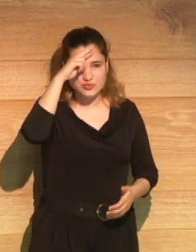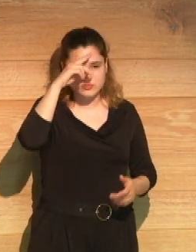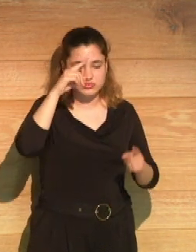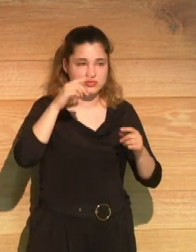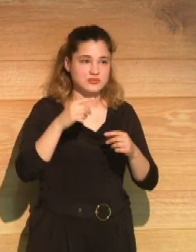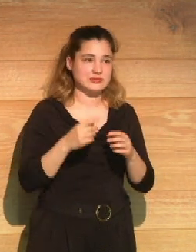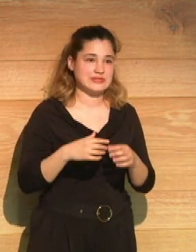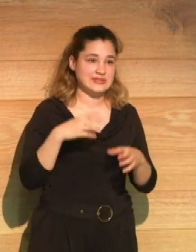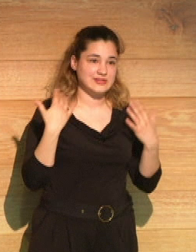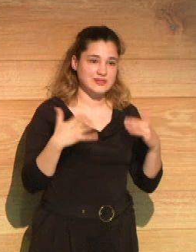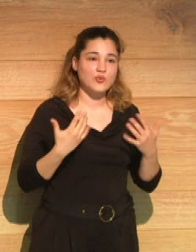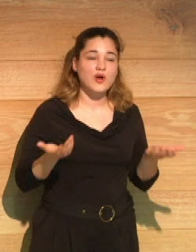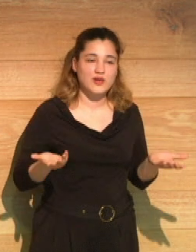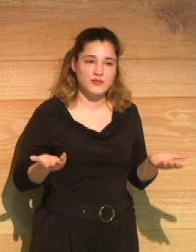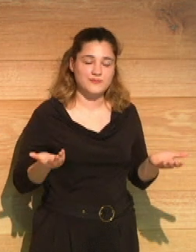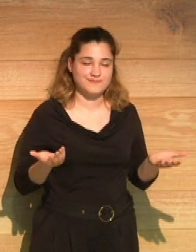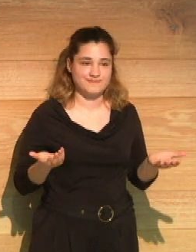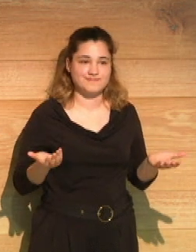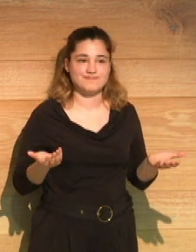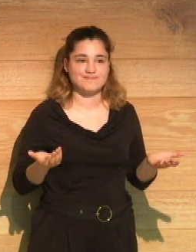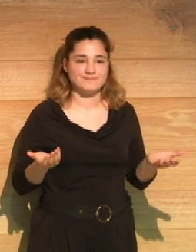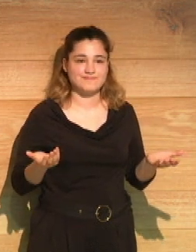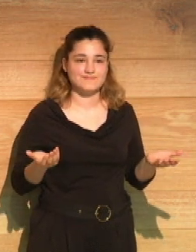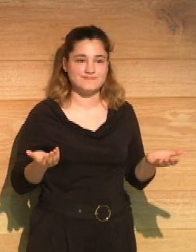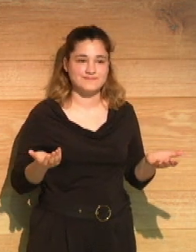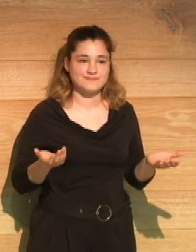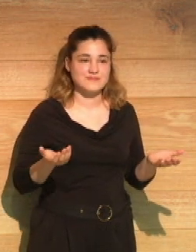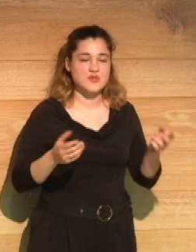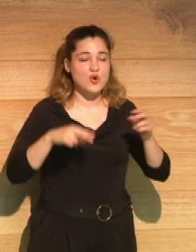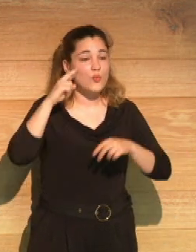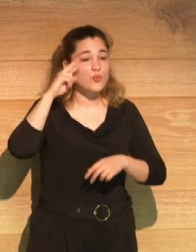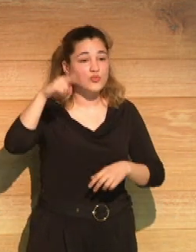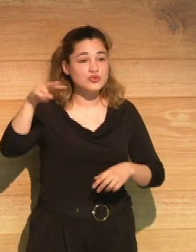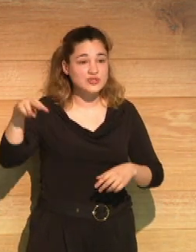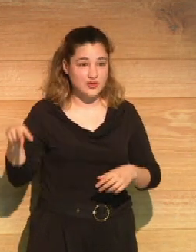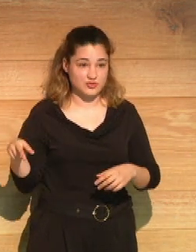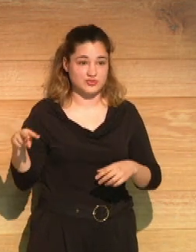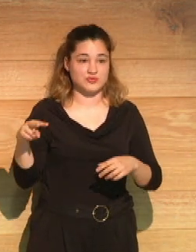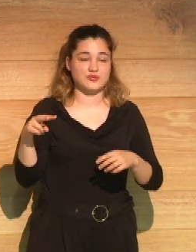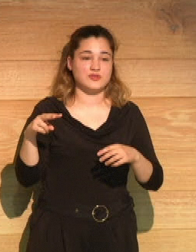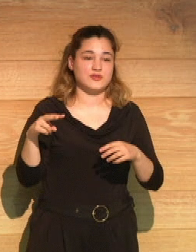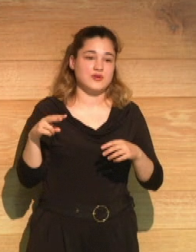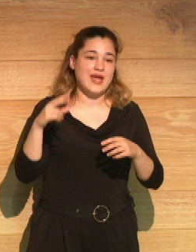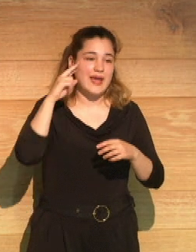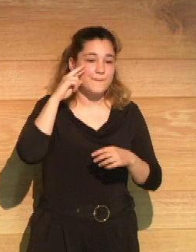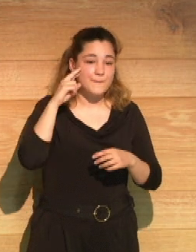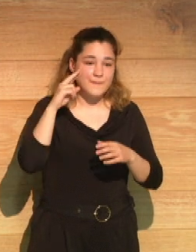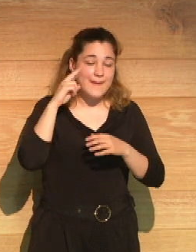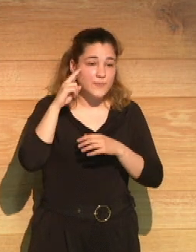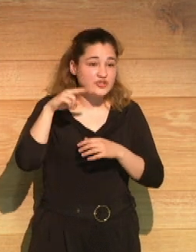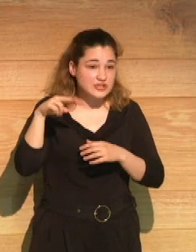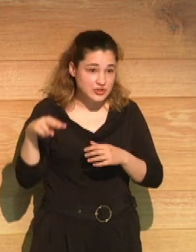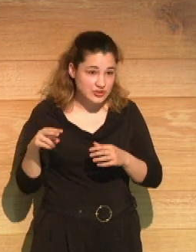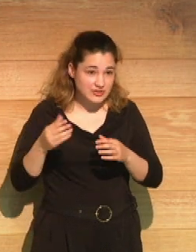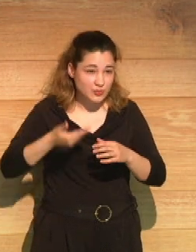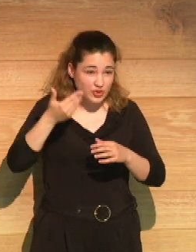gran tema es cómo pueden los museos mantener sus exposiciones relevantes,